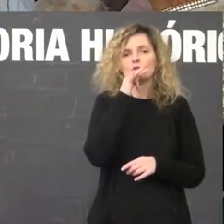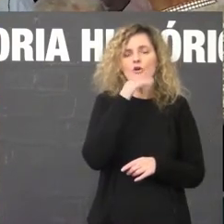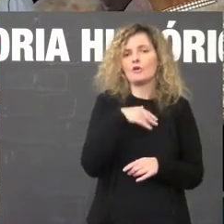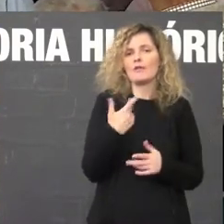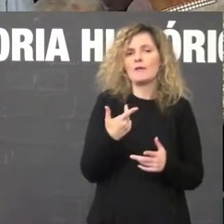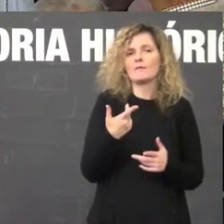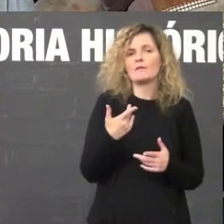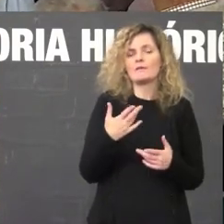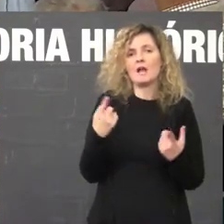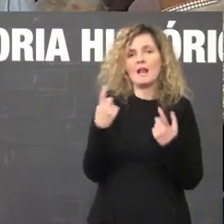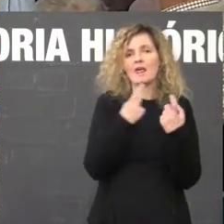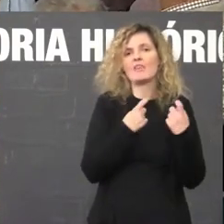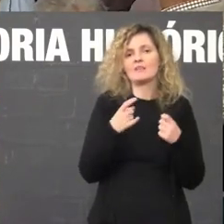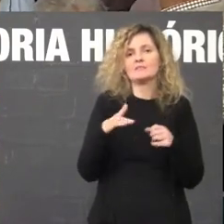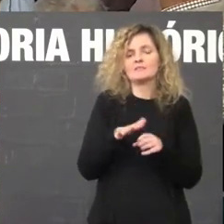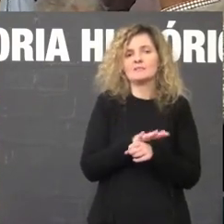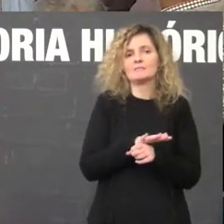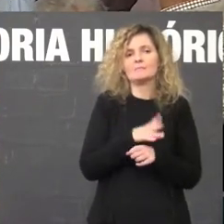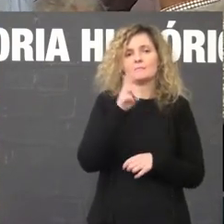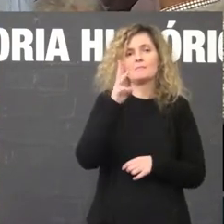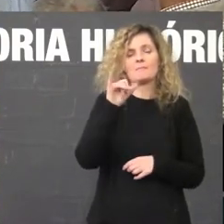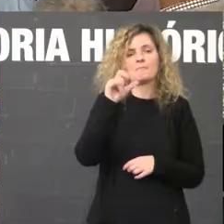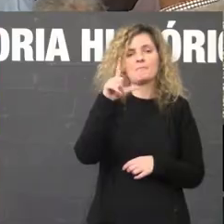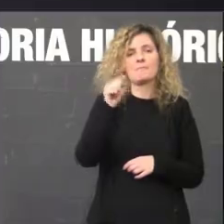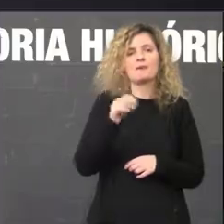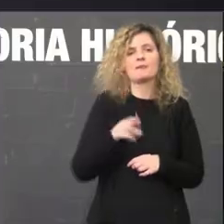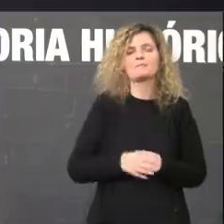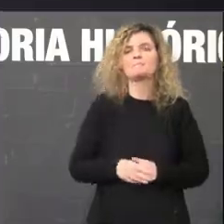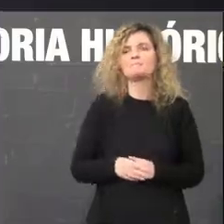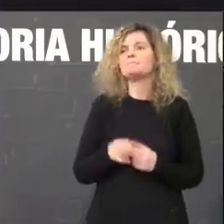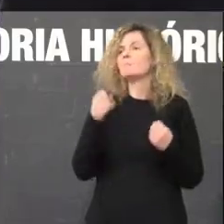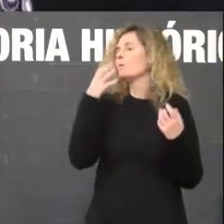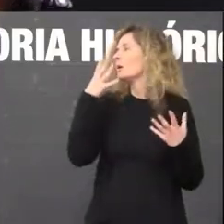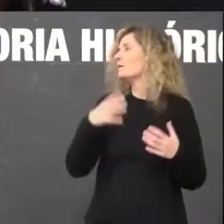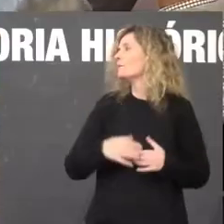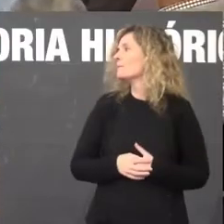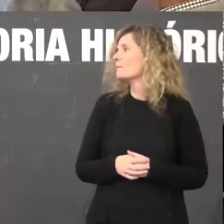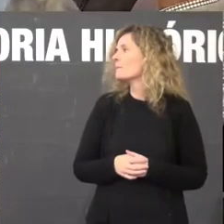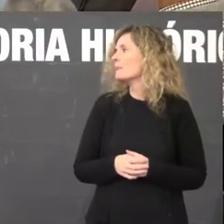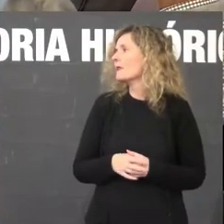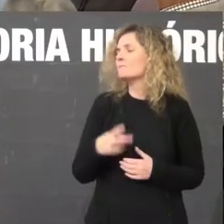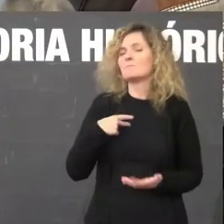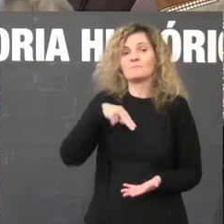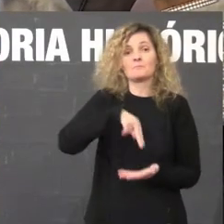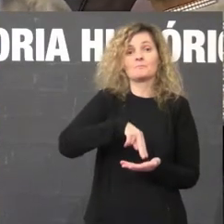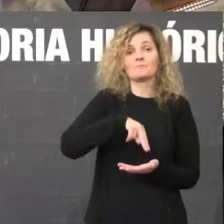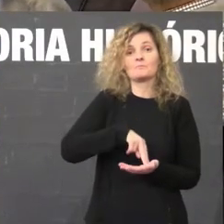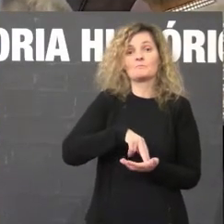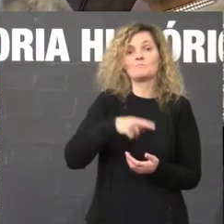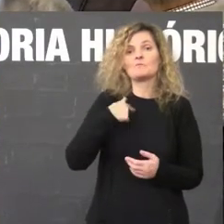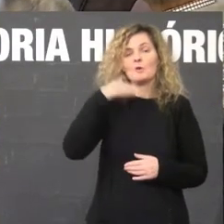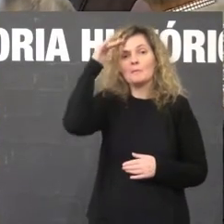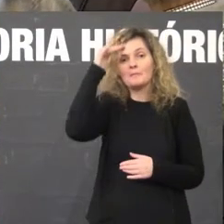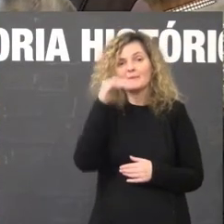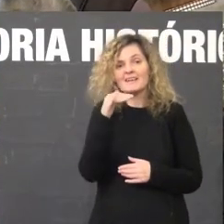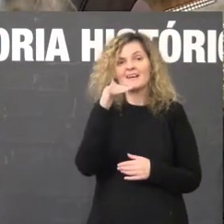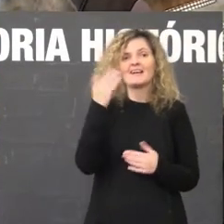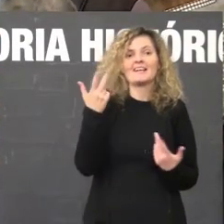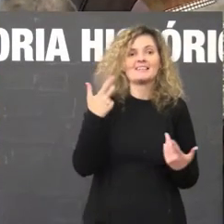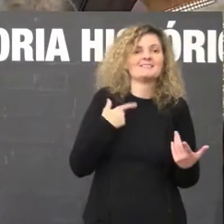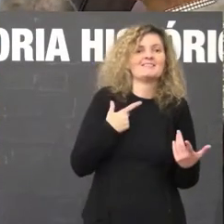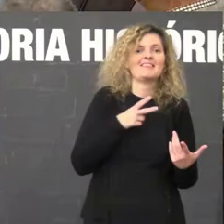que necesitaba o país, non, Pilar? Bueno, é que vou me levantar, porque son tan pequena tamén